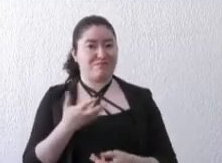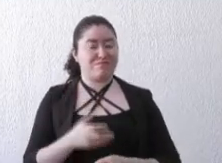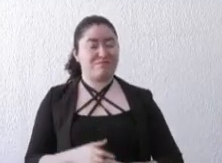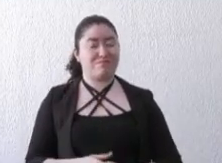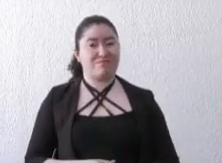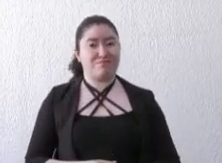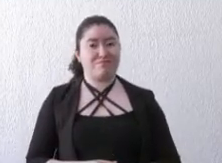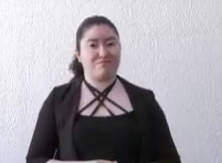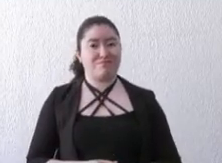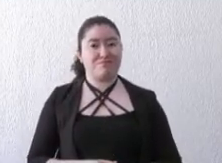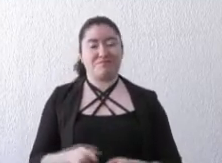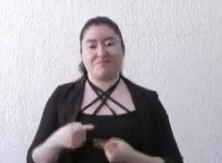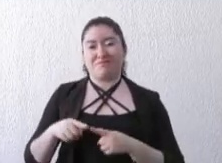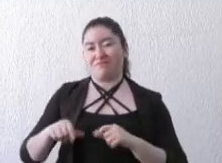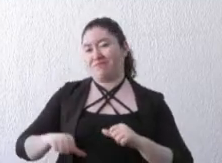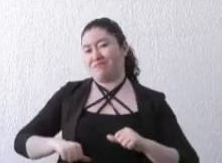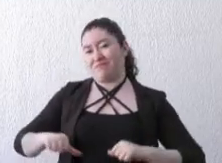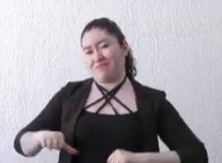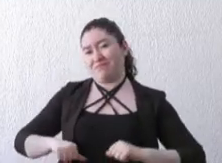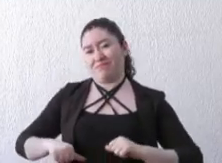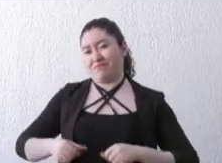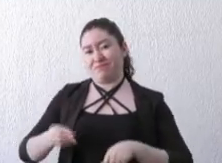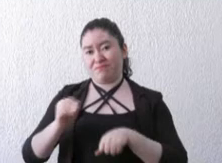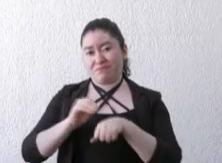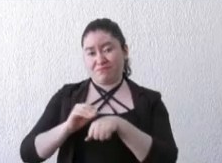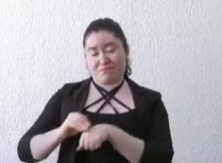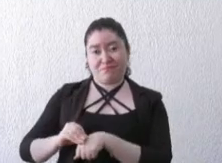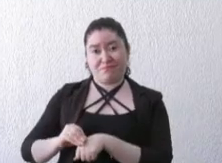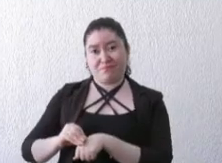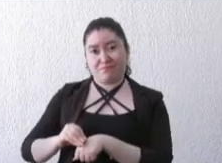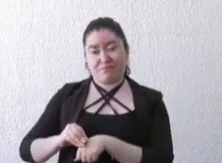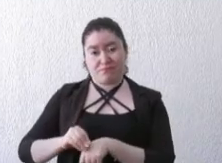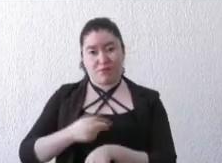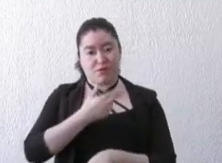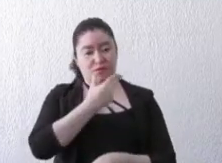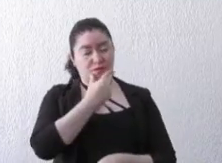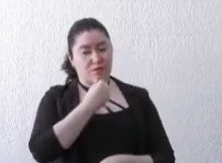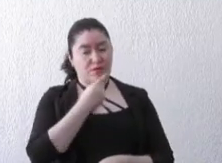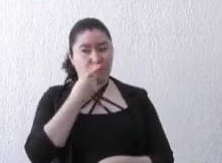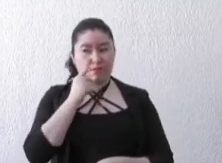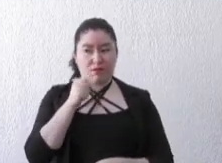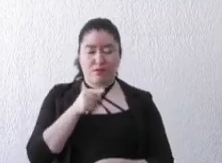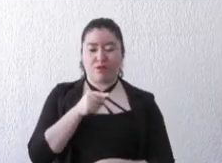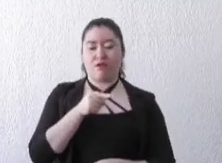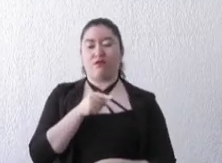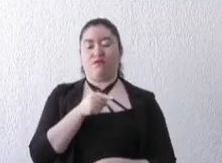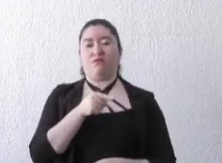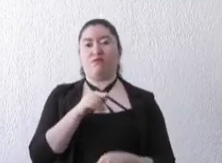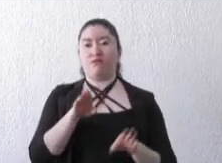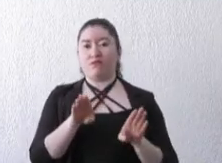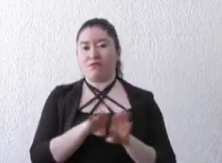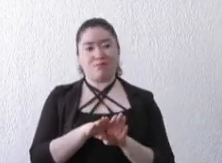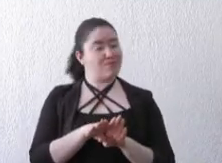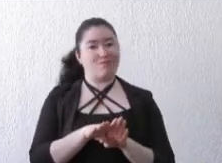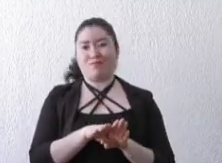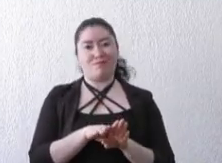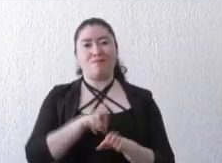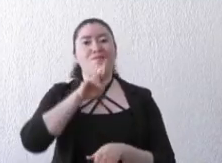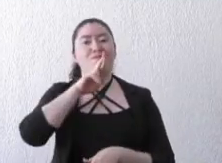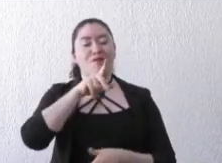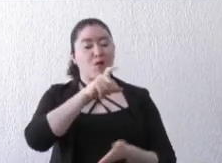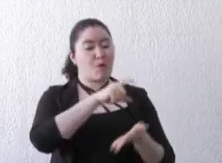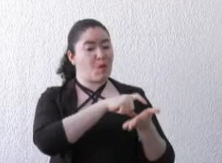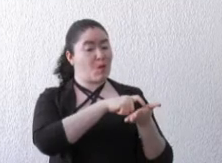y algunas otras actividades, pues tuvo la visión de decir, no puede ser, hay que comprar el predio